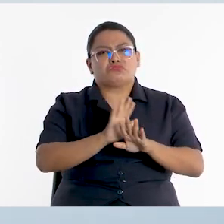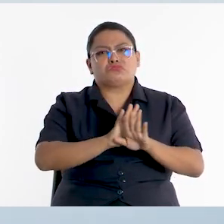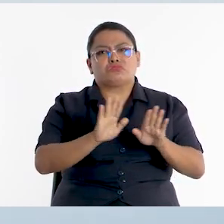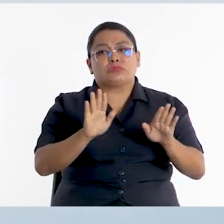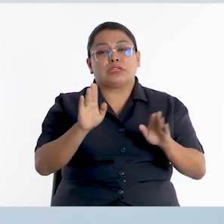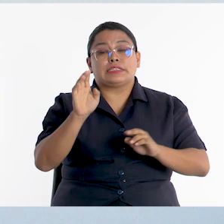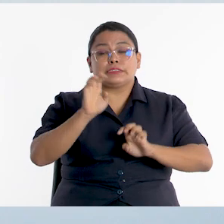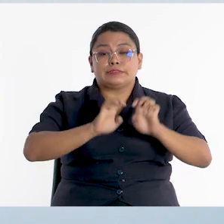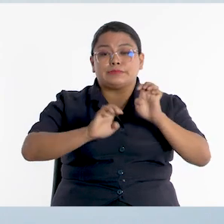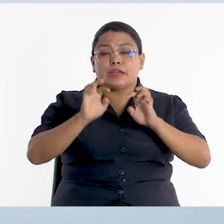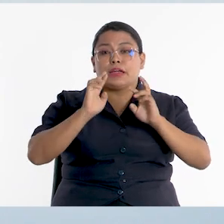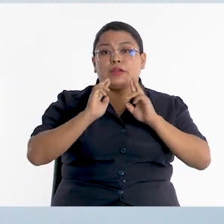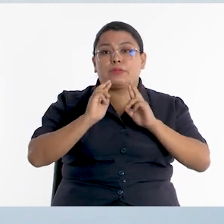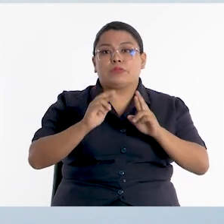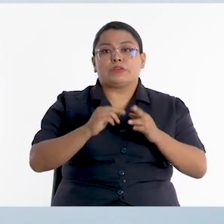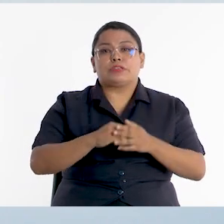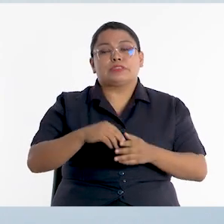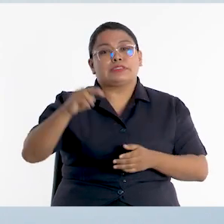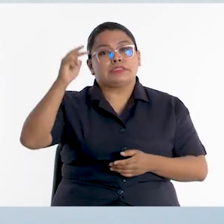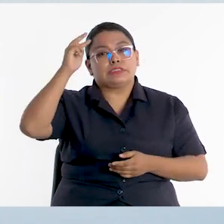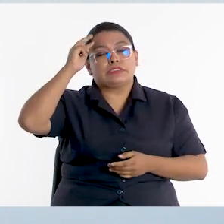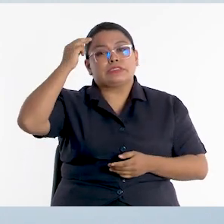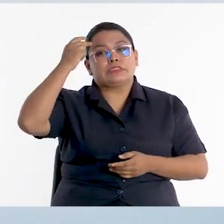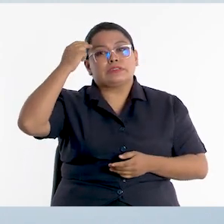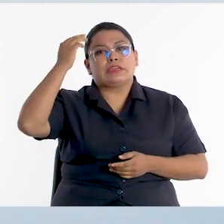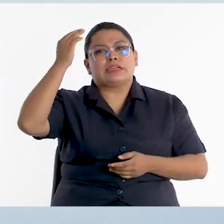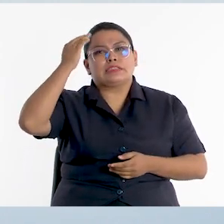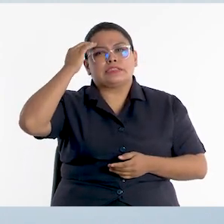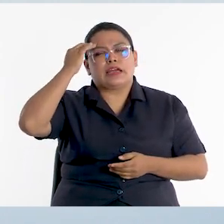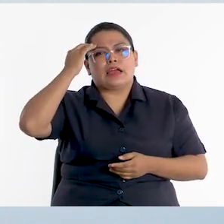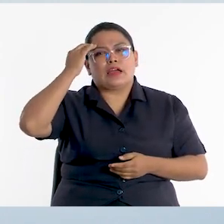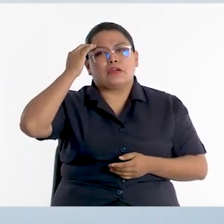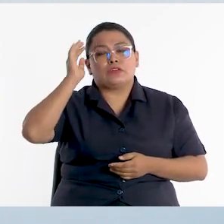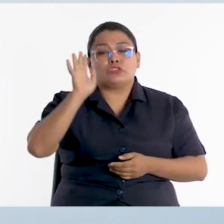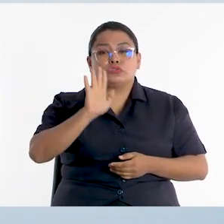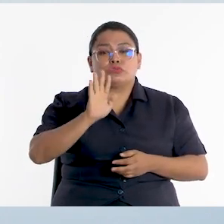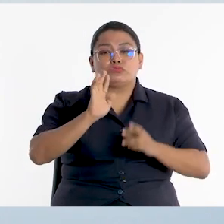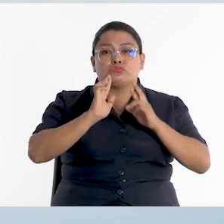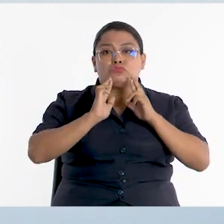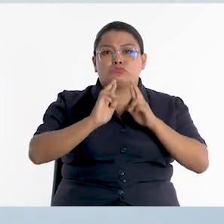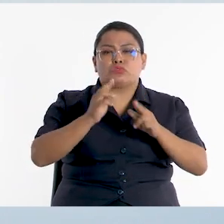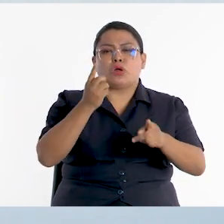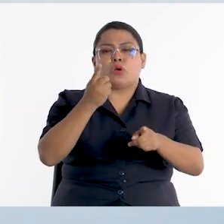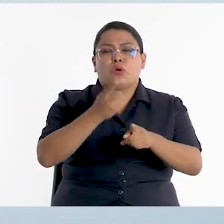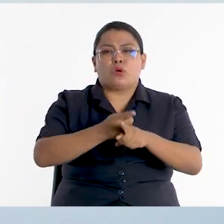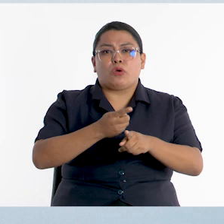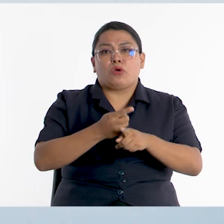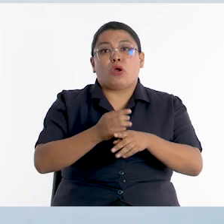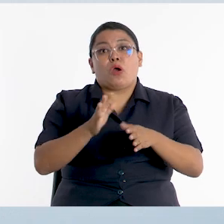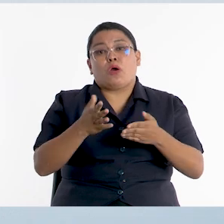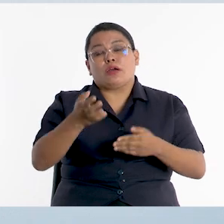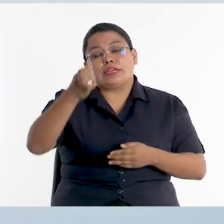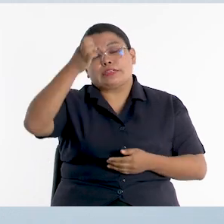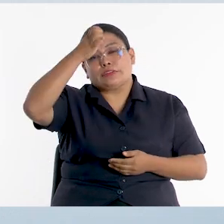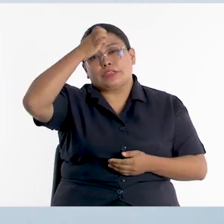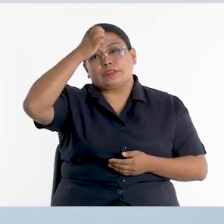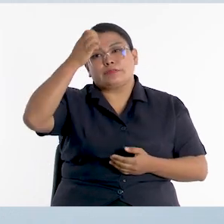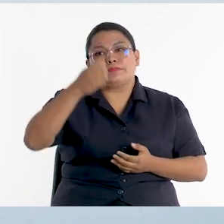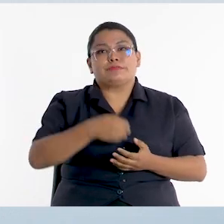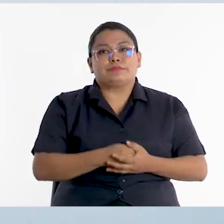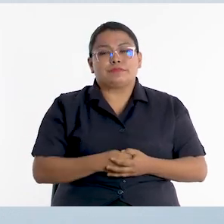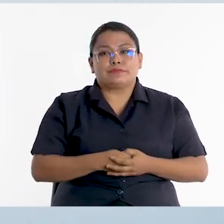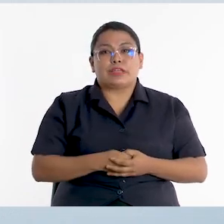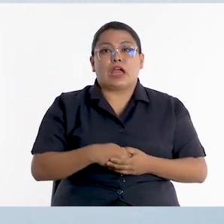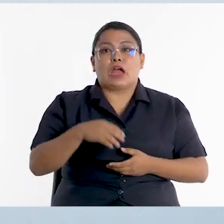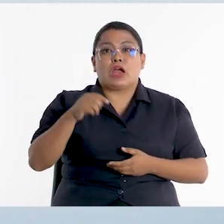de nada si no evalúan su respuesta. Es decir, saber determinar si su resultado es correcto o